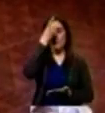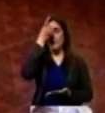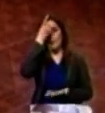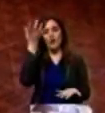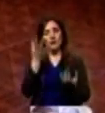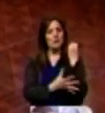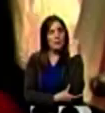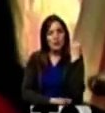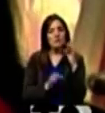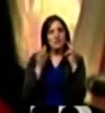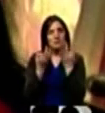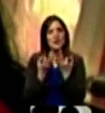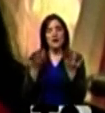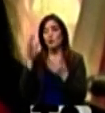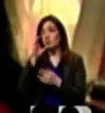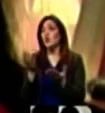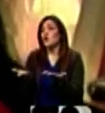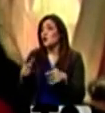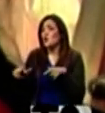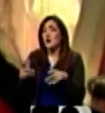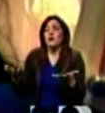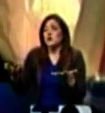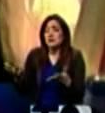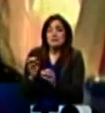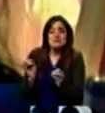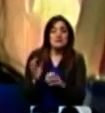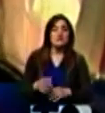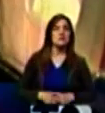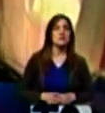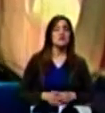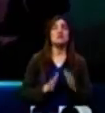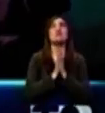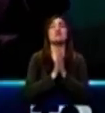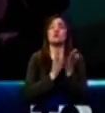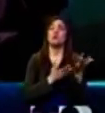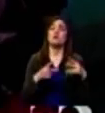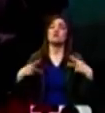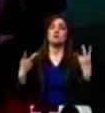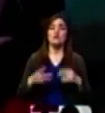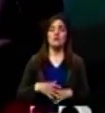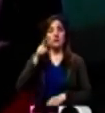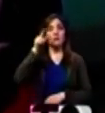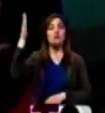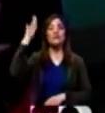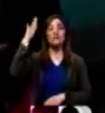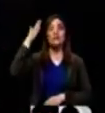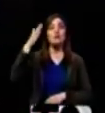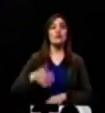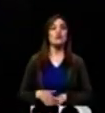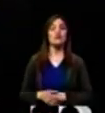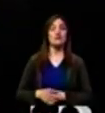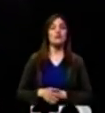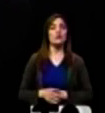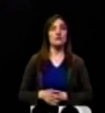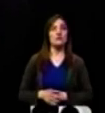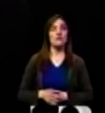para esta humilde familia. La esperanza es de que él esté por ahí. El caso lo conoce la Fiscalía de la SUAY. Se